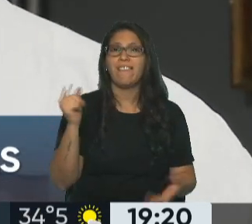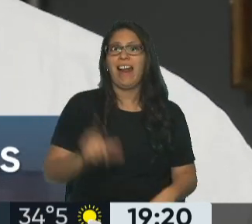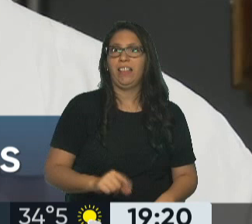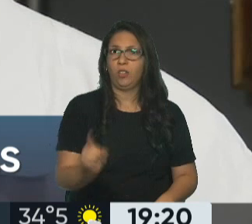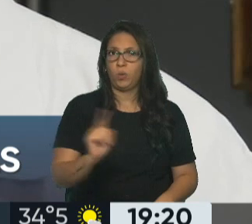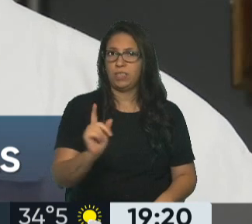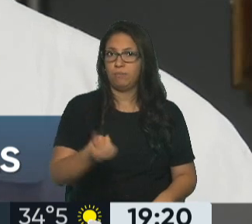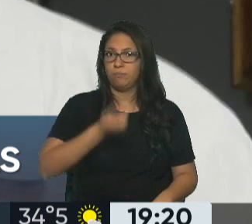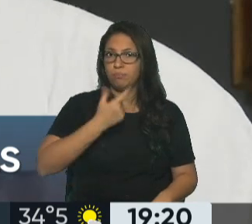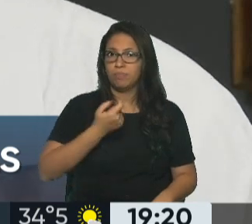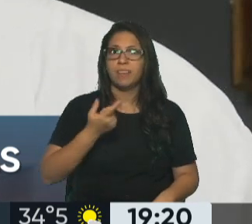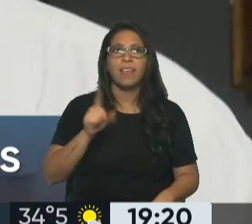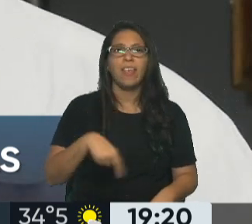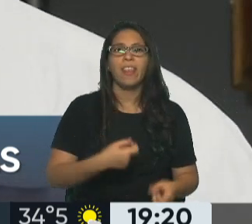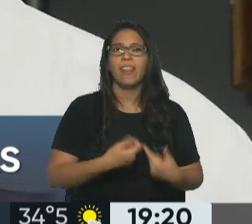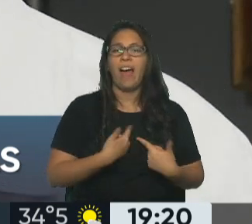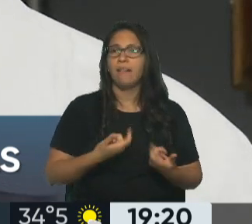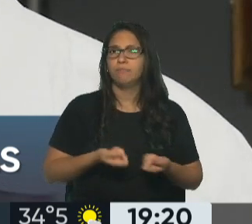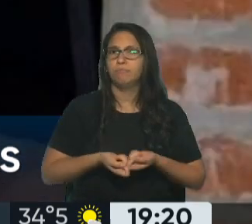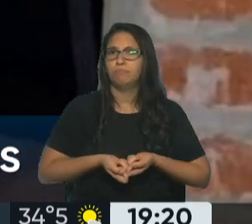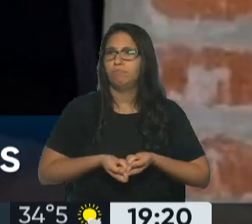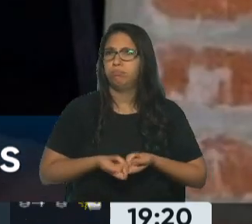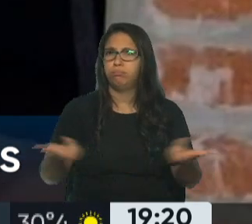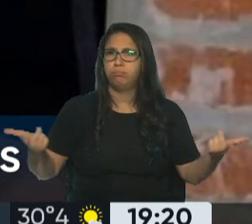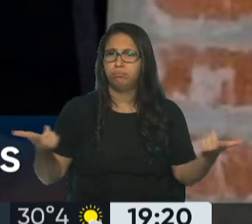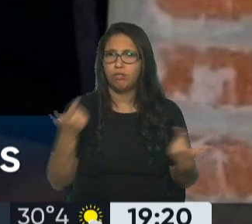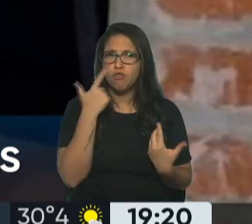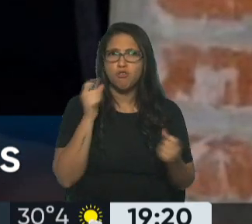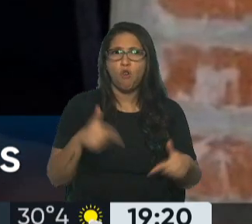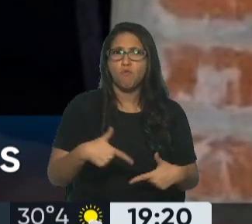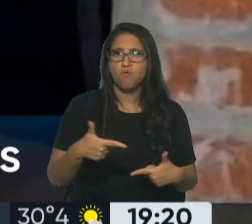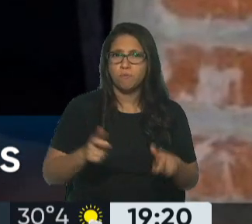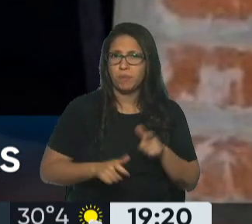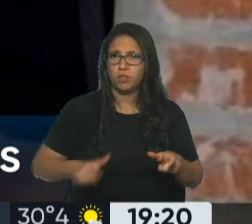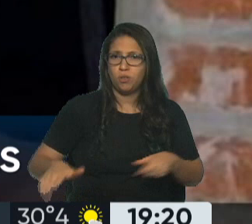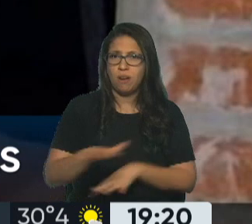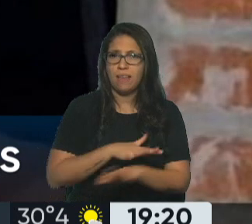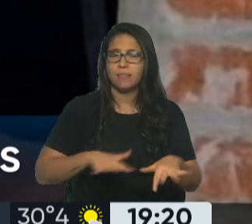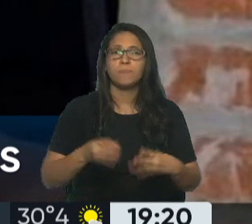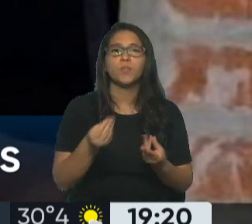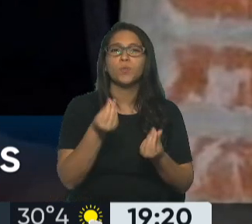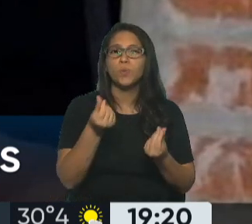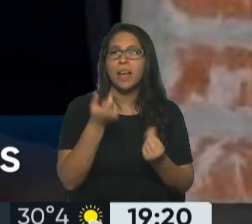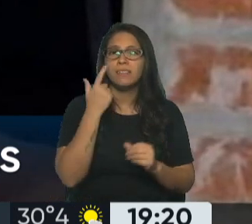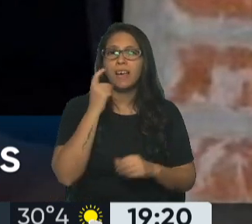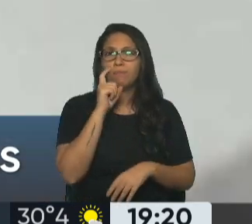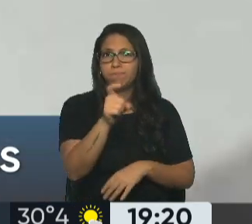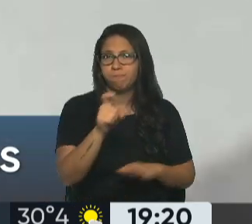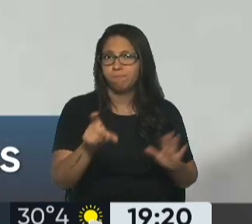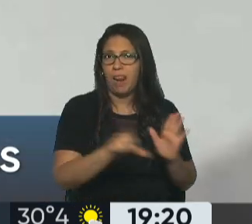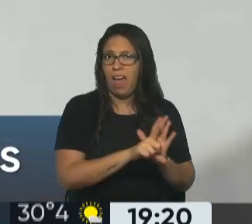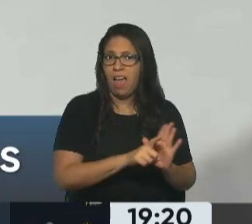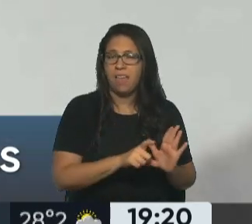y que tiene una inserción social y que le va muy bien por ahí, y que termina en muchos casos, porque es una sustancia ilegal y que muchas veces además